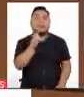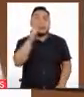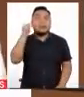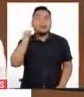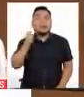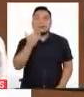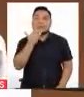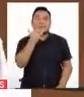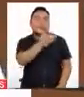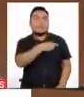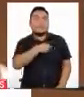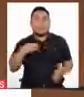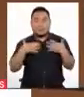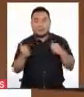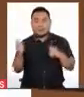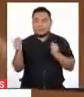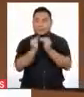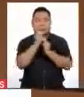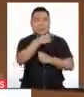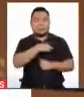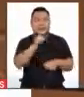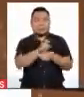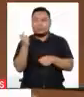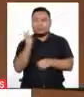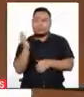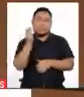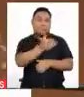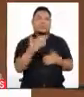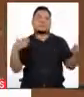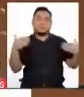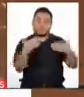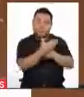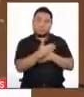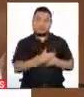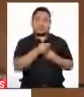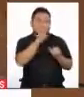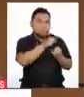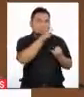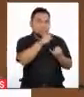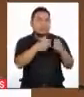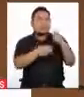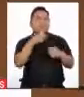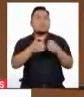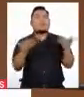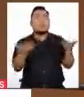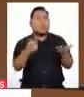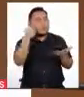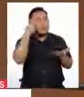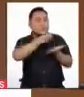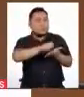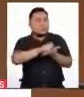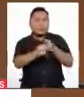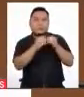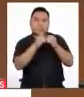en Ancas el ministro de Salud con el ministro de Educación. Han estado en Chimbote, pero viendo la problemática de toda la